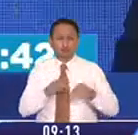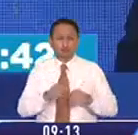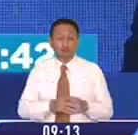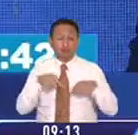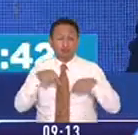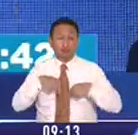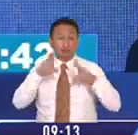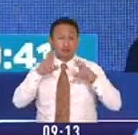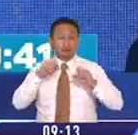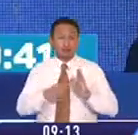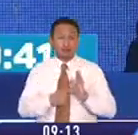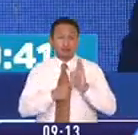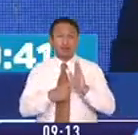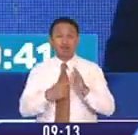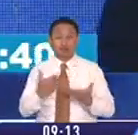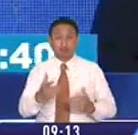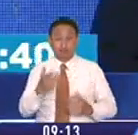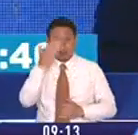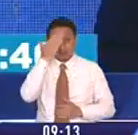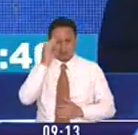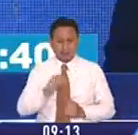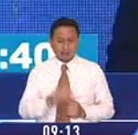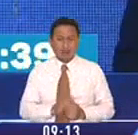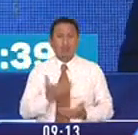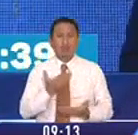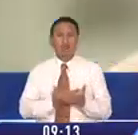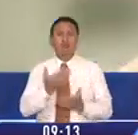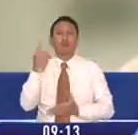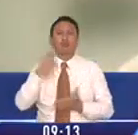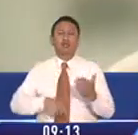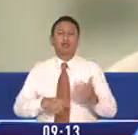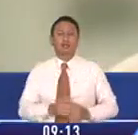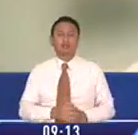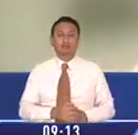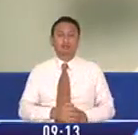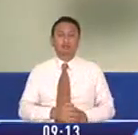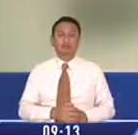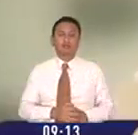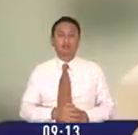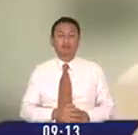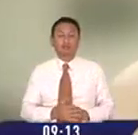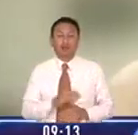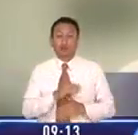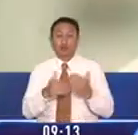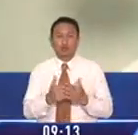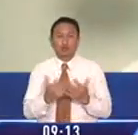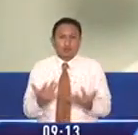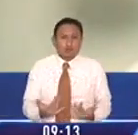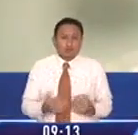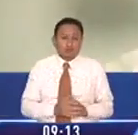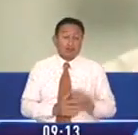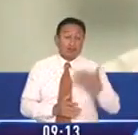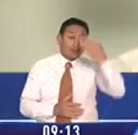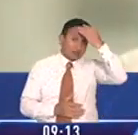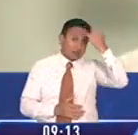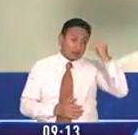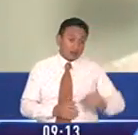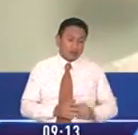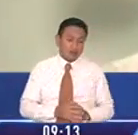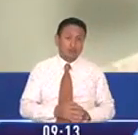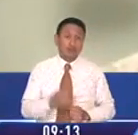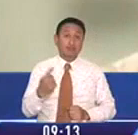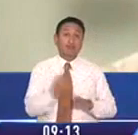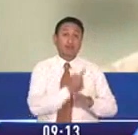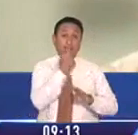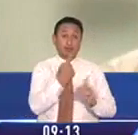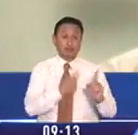los temas presentados y qué pueden llegar a proponer. Vamos a estar muy a la expectativa sobre Daniel Noboa. Es la primera vez que lo